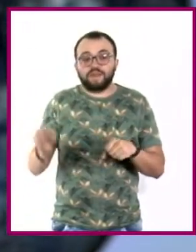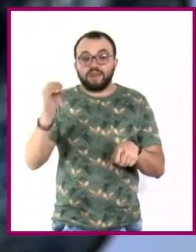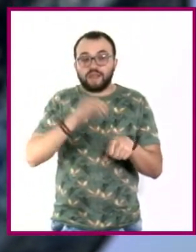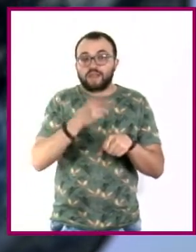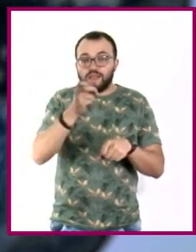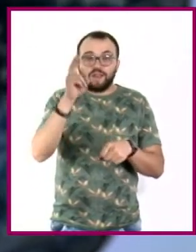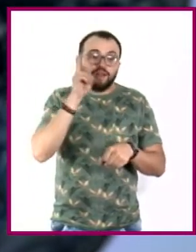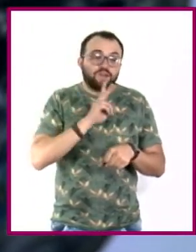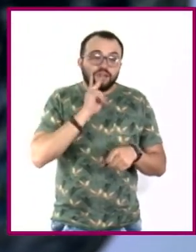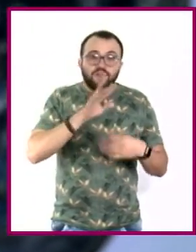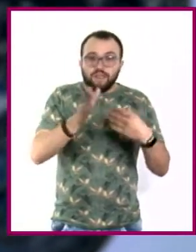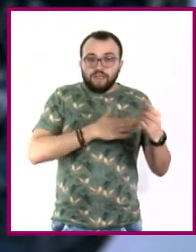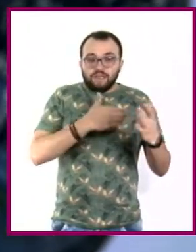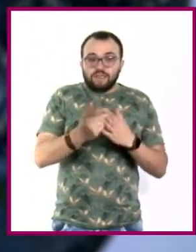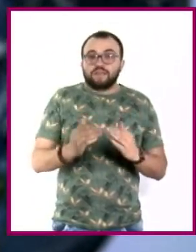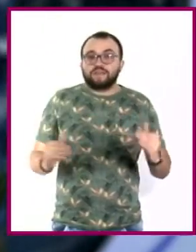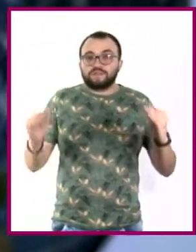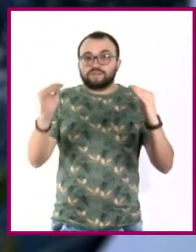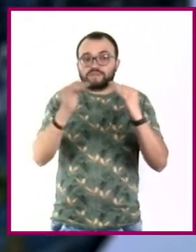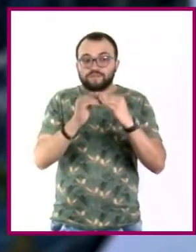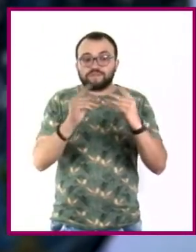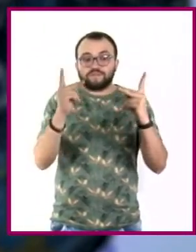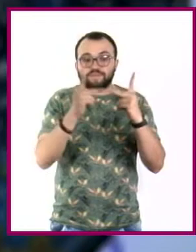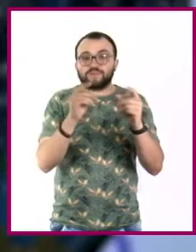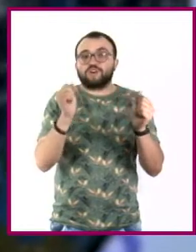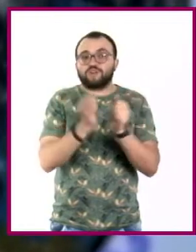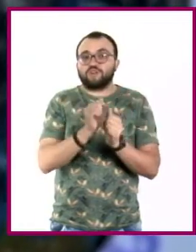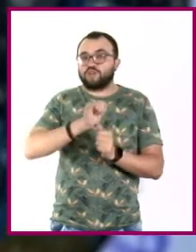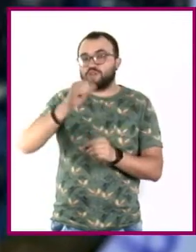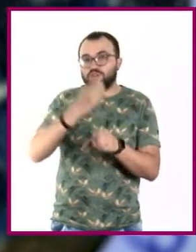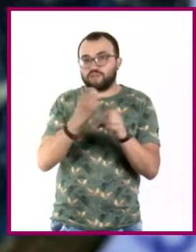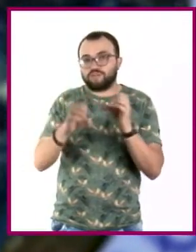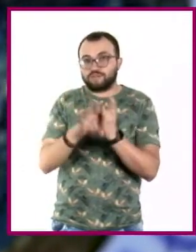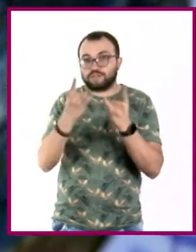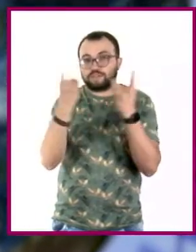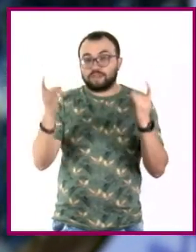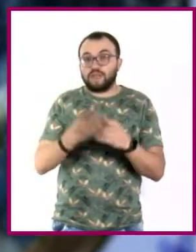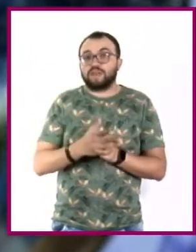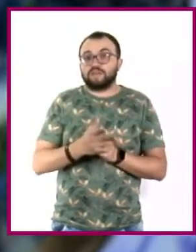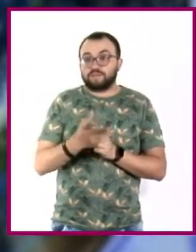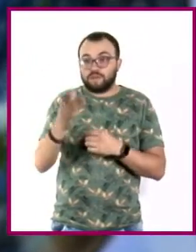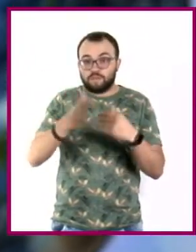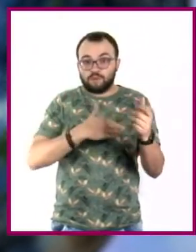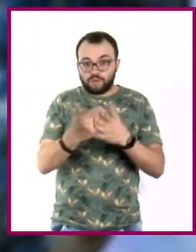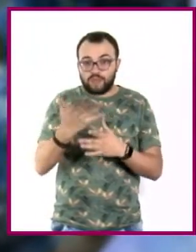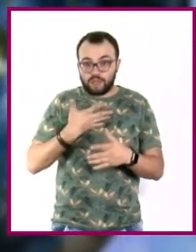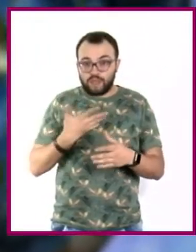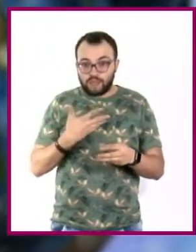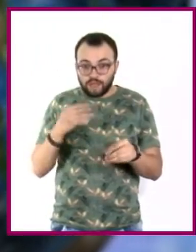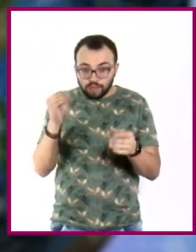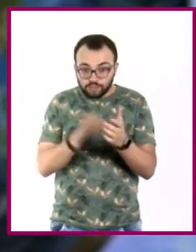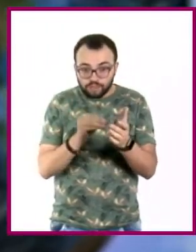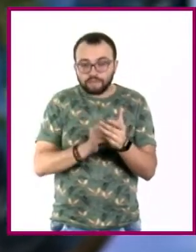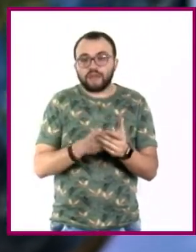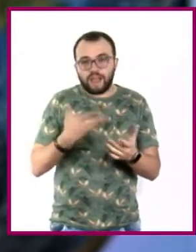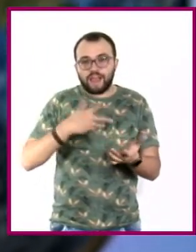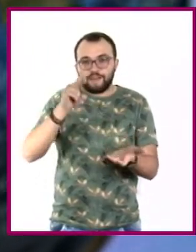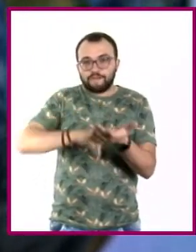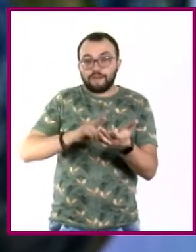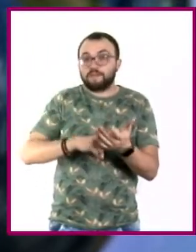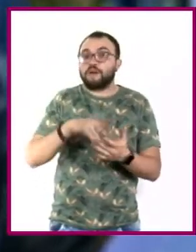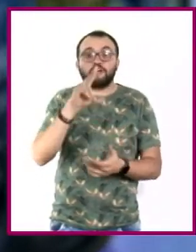esos modelos comparándolos con otros datos históricos. Si el modelo se mantiene, tiene validez, si no, se reformula.